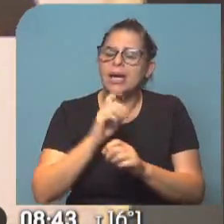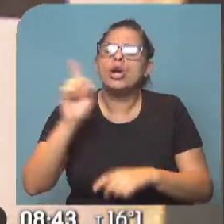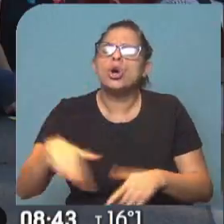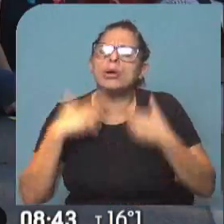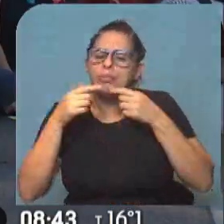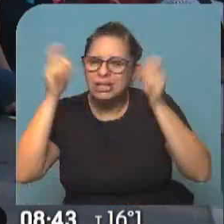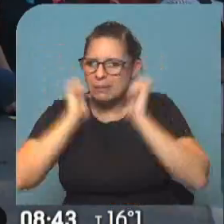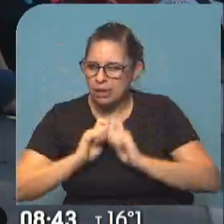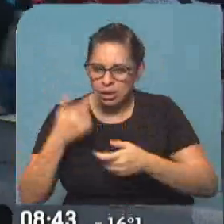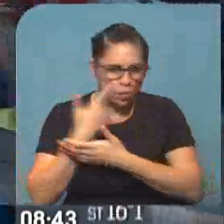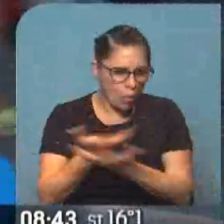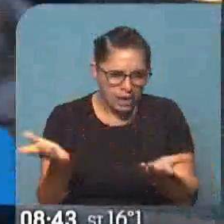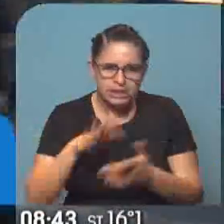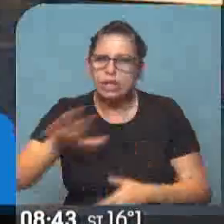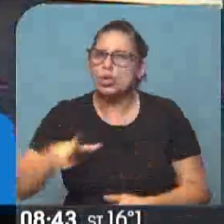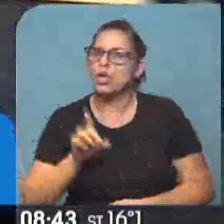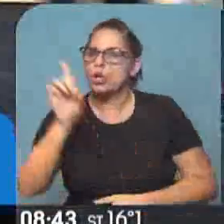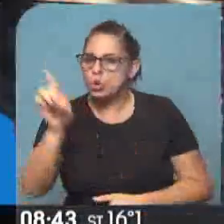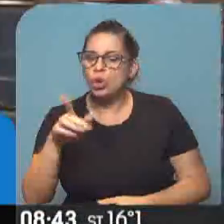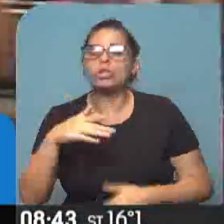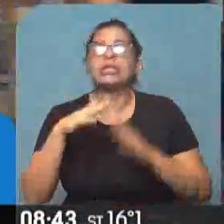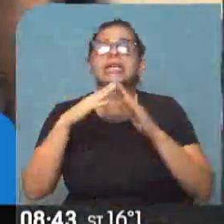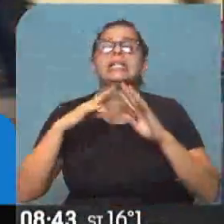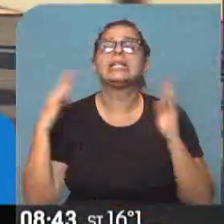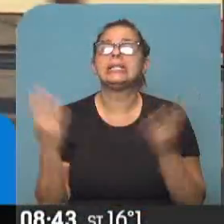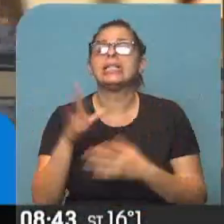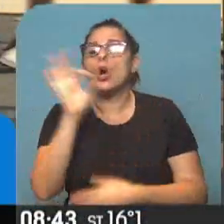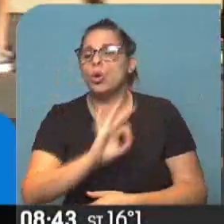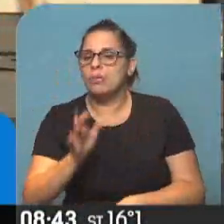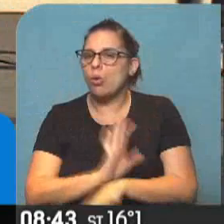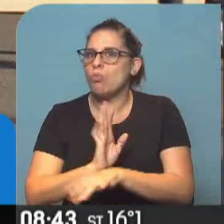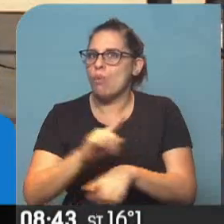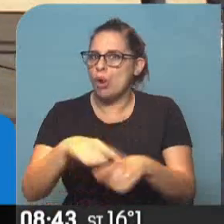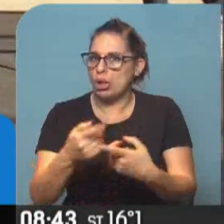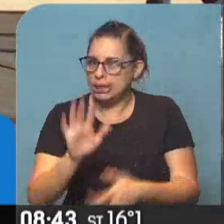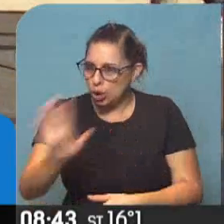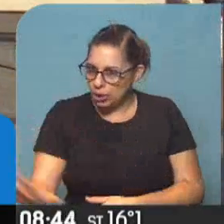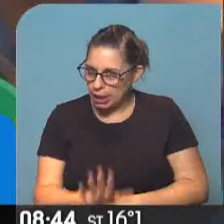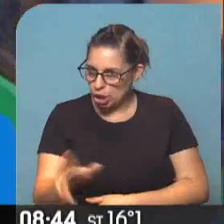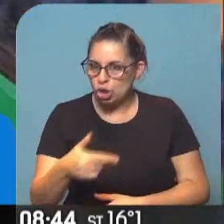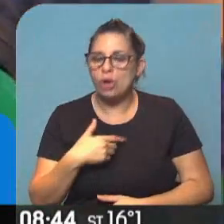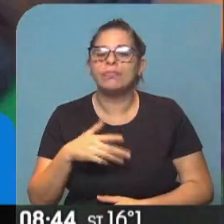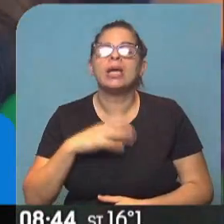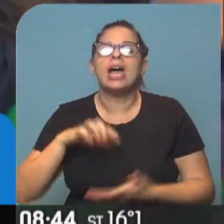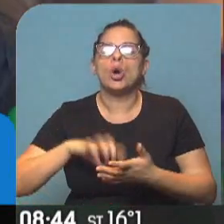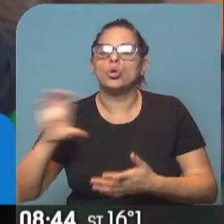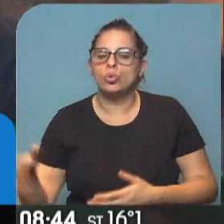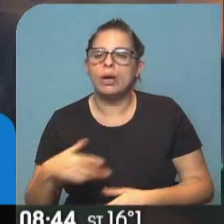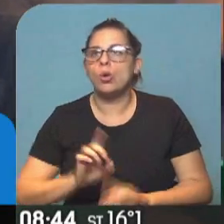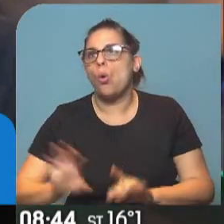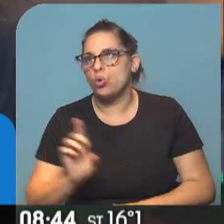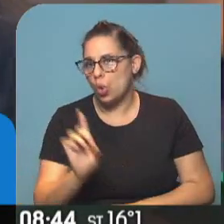para visibilizar la zona norte. La Quinta de Olivos es un símbolo político para toda la que es la regional del conurbano